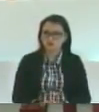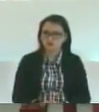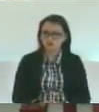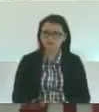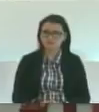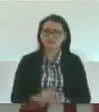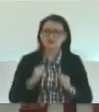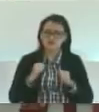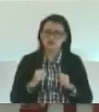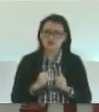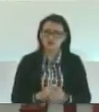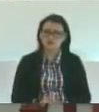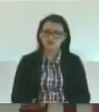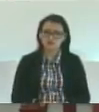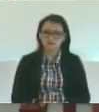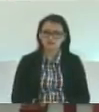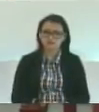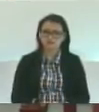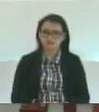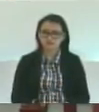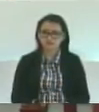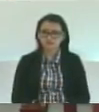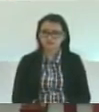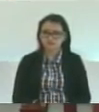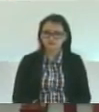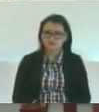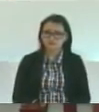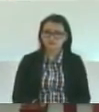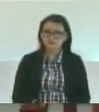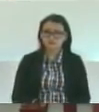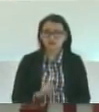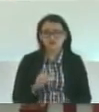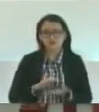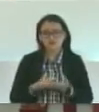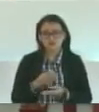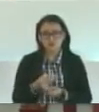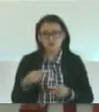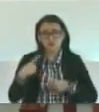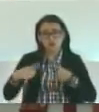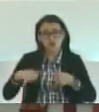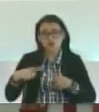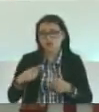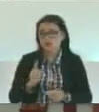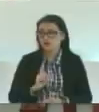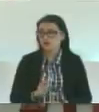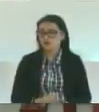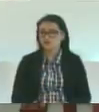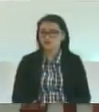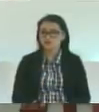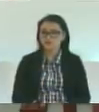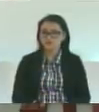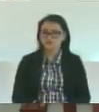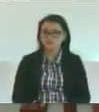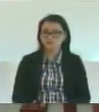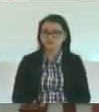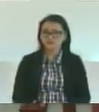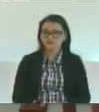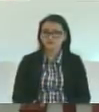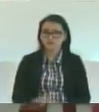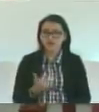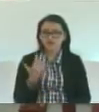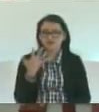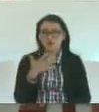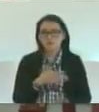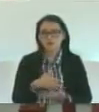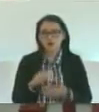dicen por allá, por Estado, por Colombia. ¿Ah? Claro que buscamos soluciones todos los días. Tenemos 5 millones de